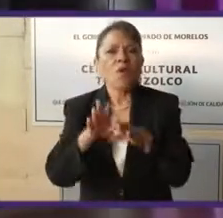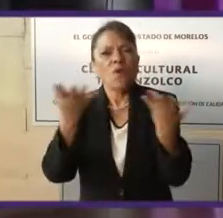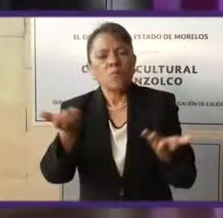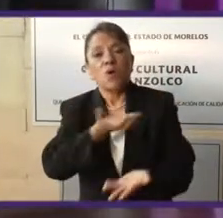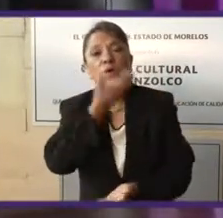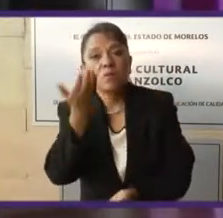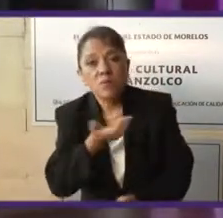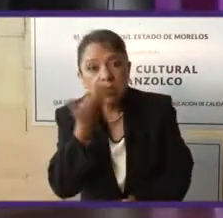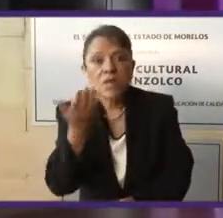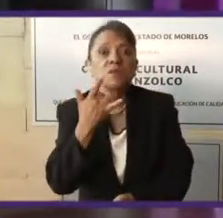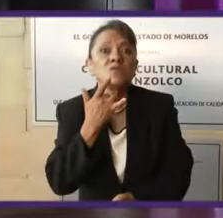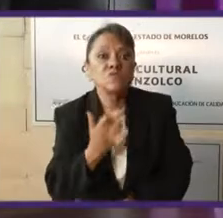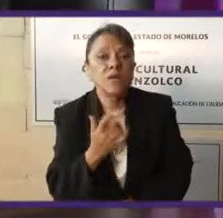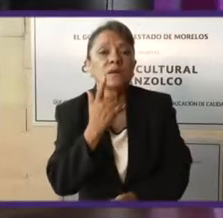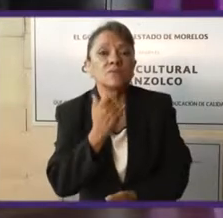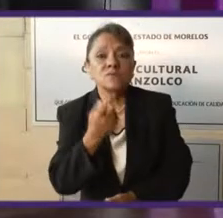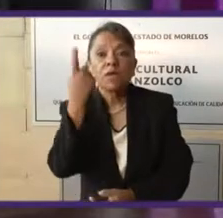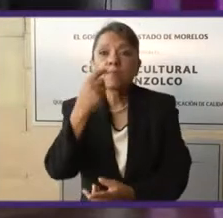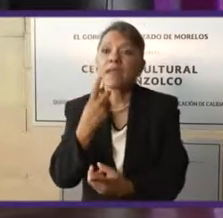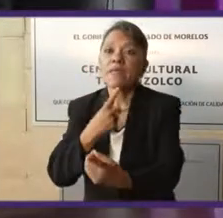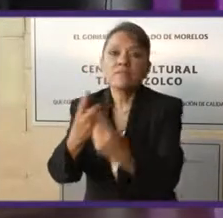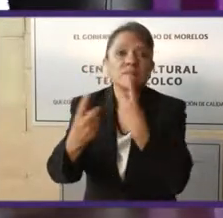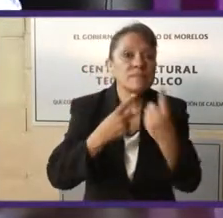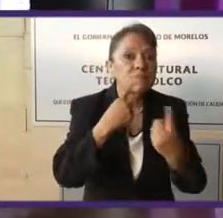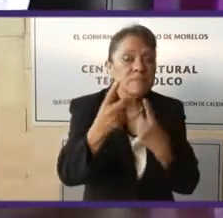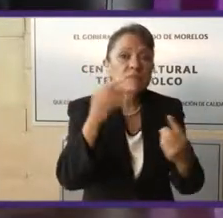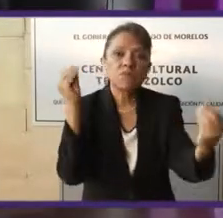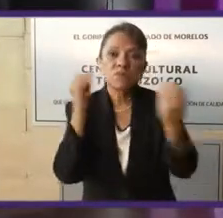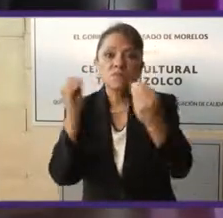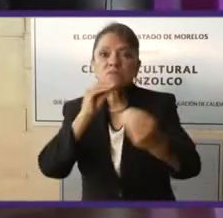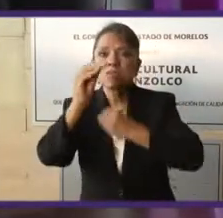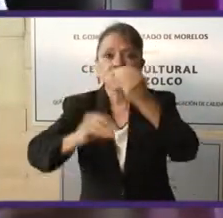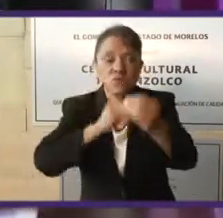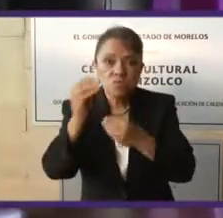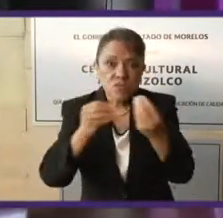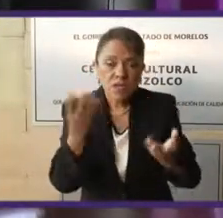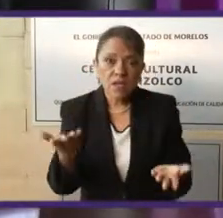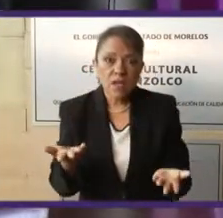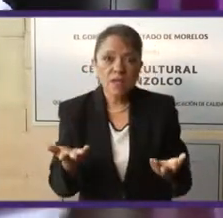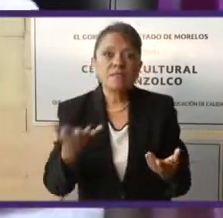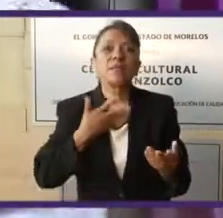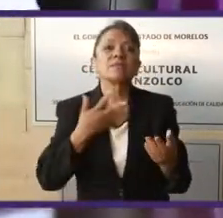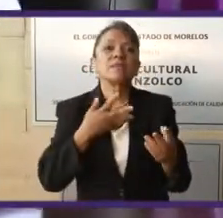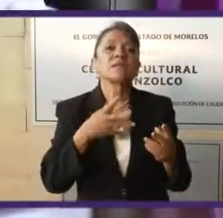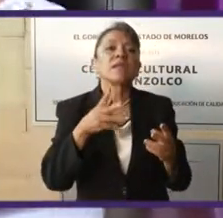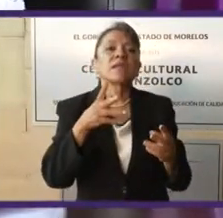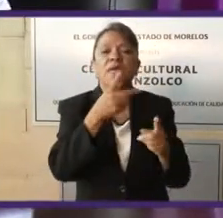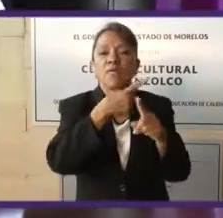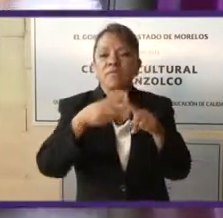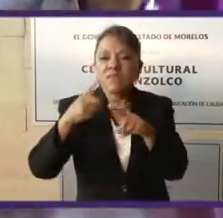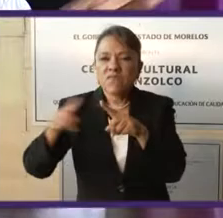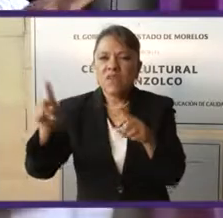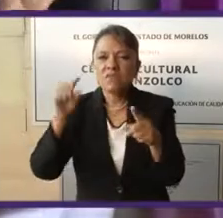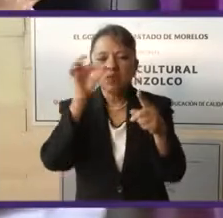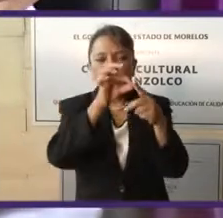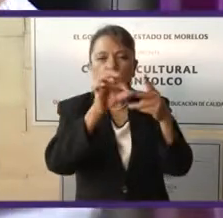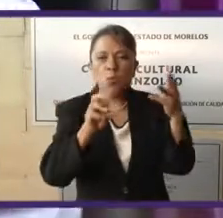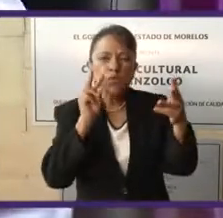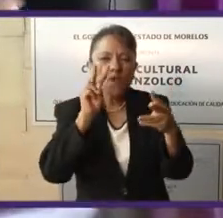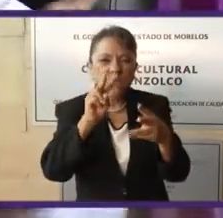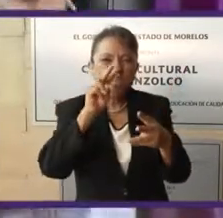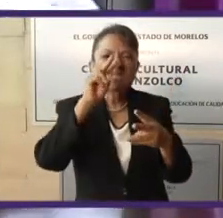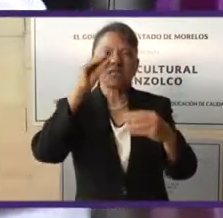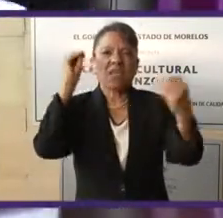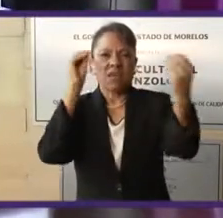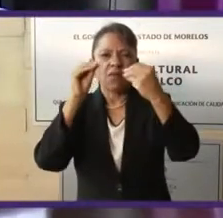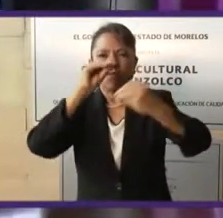era luchar por diálogo, por discusión, por encontrarte con los diferentes, por tener puntos de vista, por debatir.